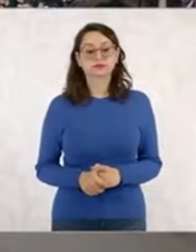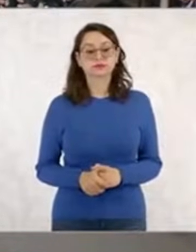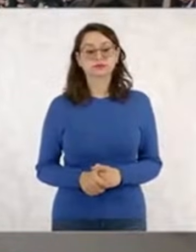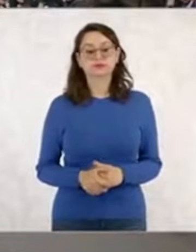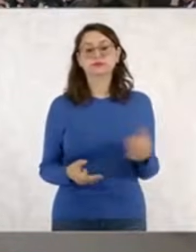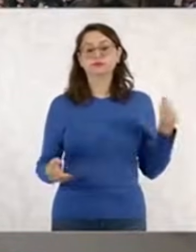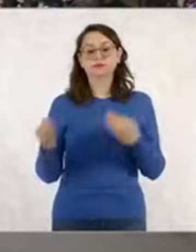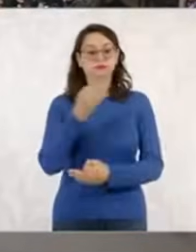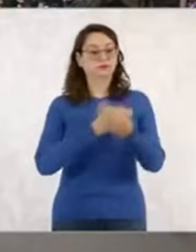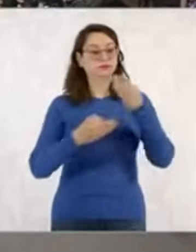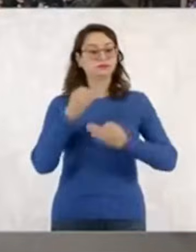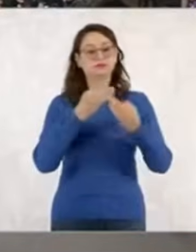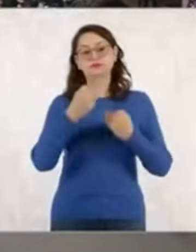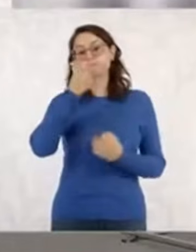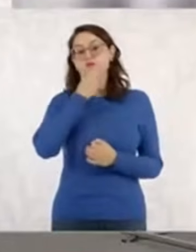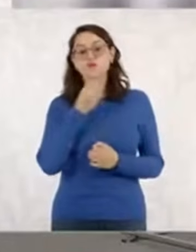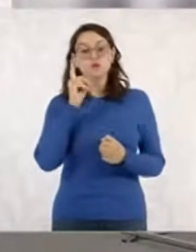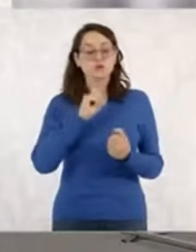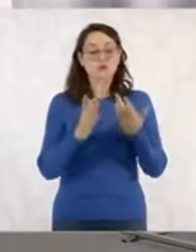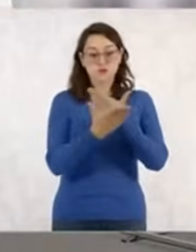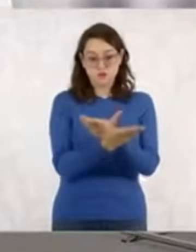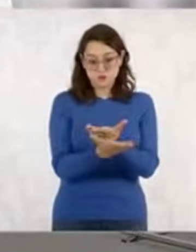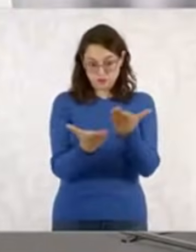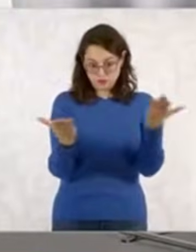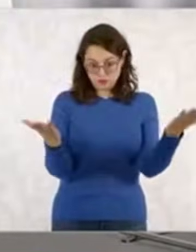tengan todas y todos ustedes.